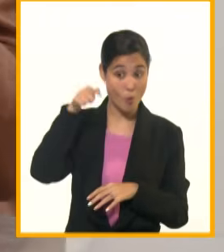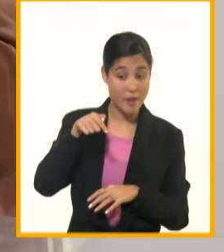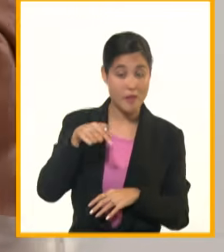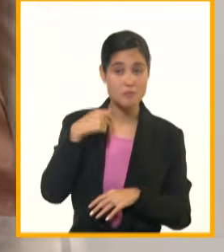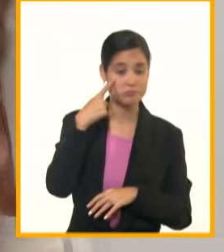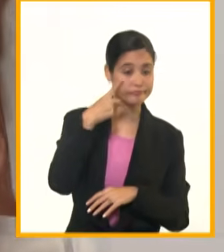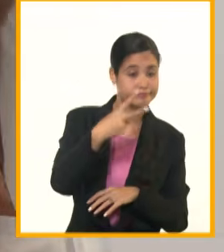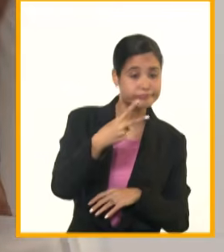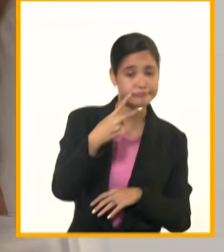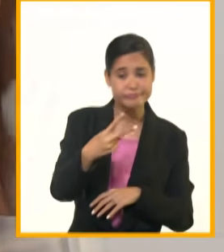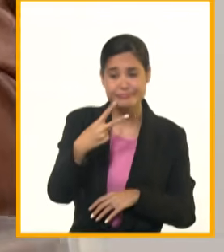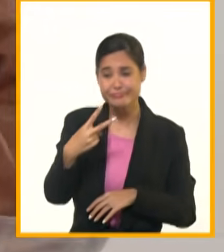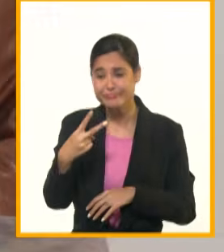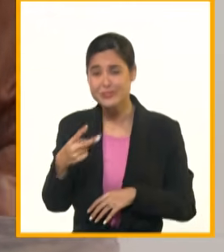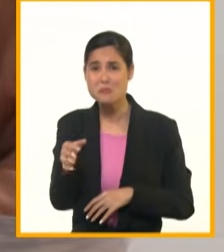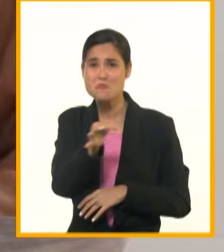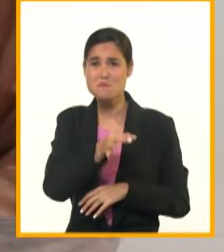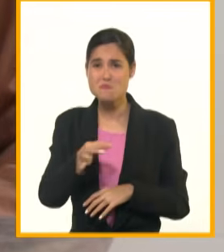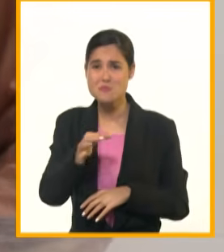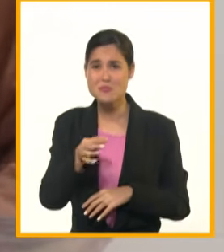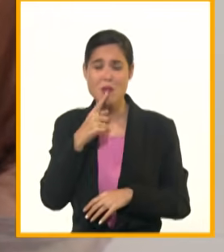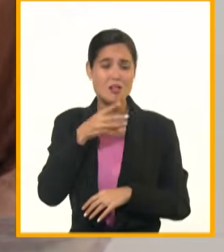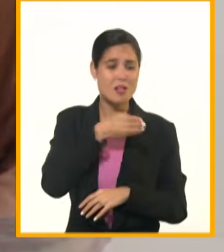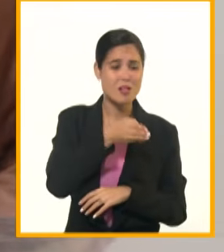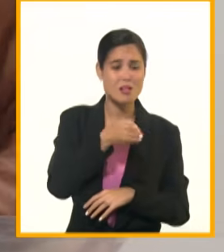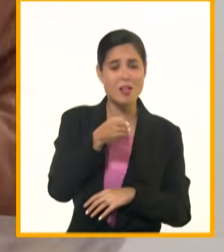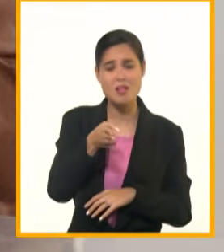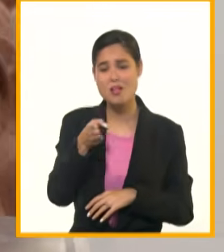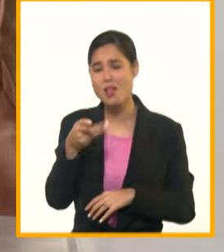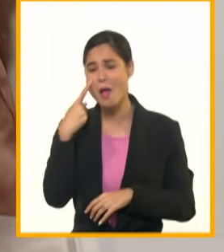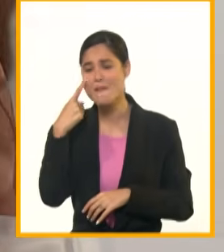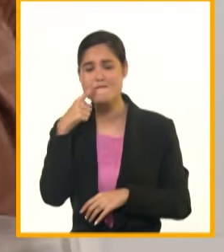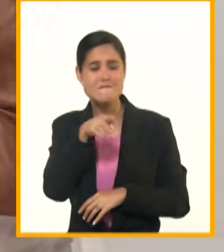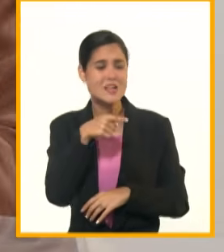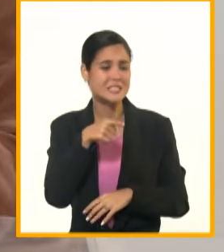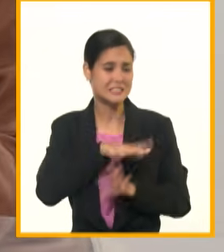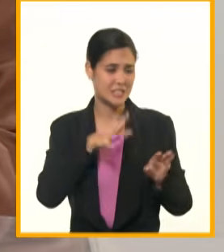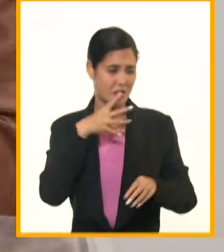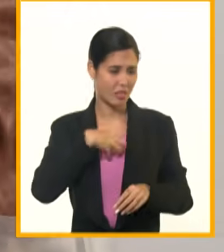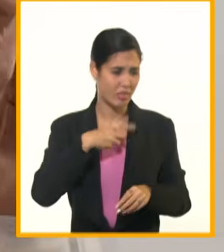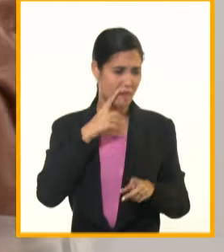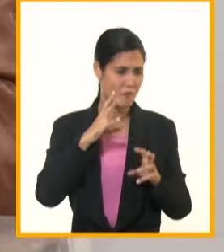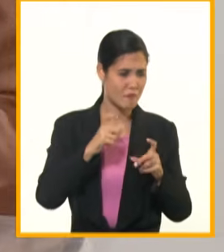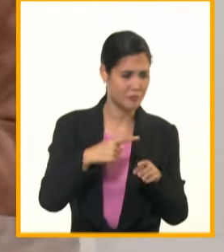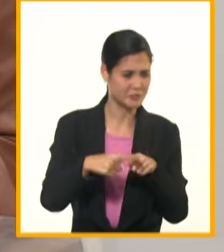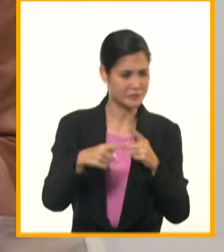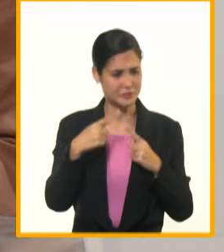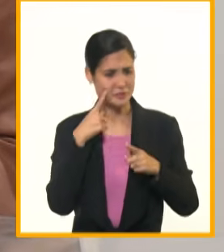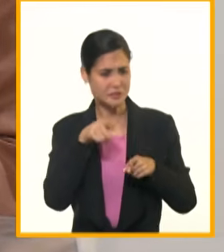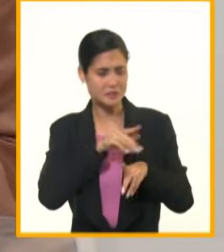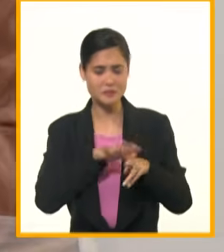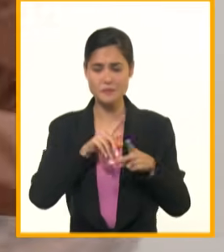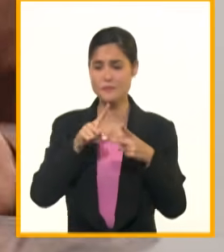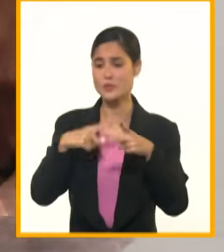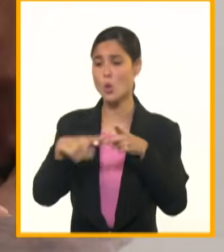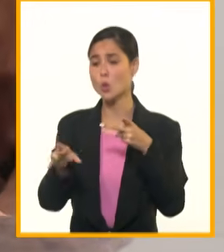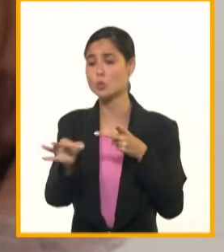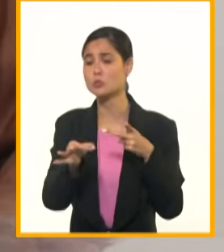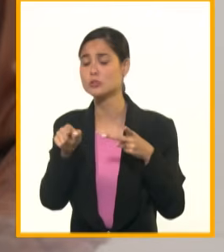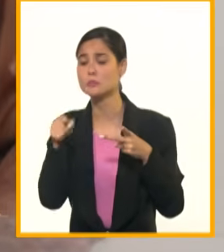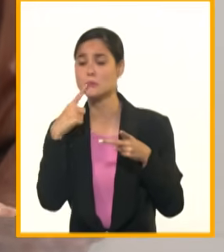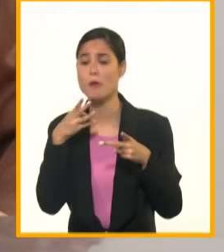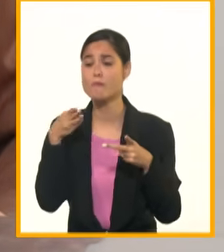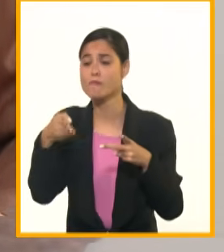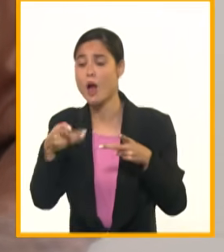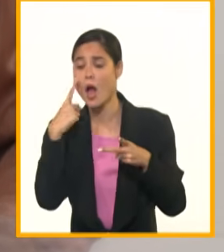municipio y revisando las reservas que tenía cada uno de los territorios para mejorar el resultado. Bueno, al final, la provincia mejoró el